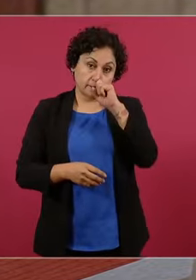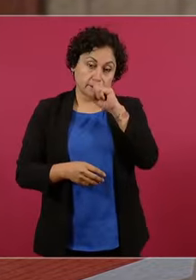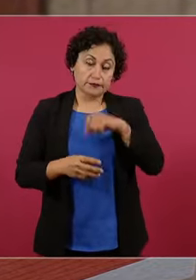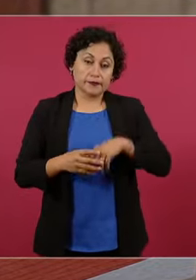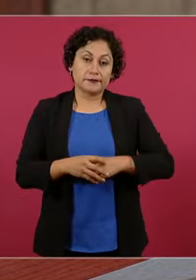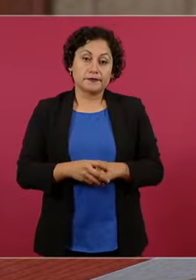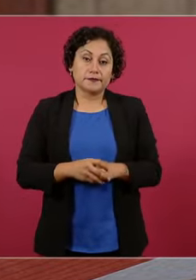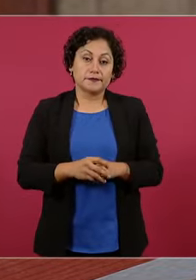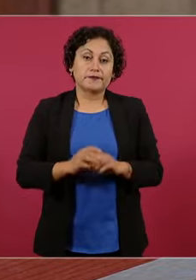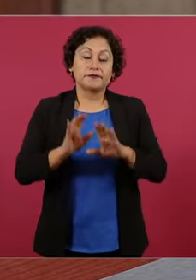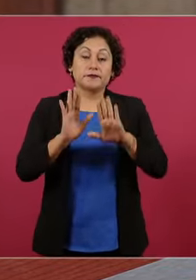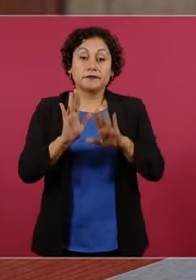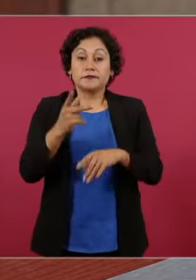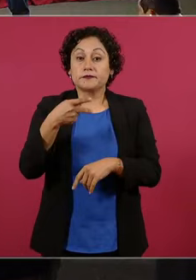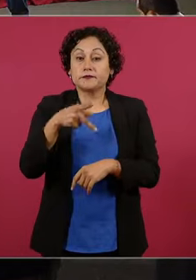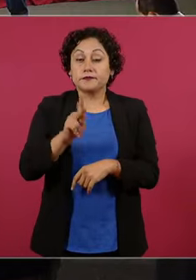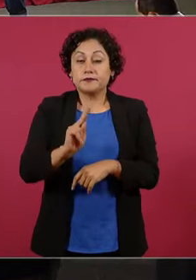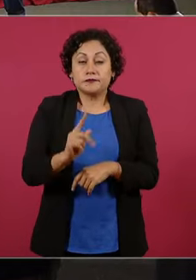aceptó